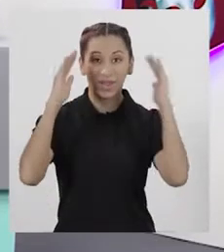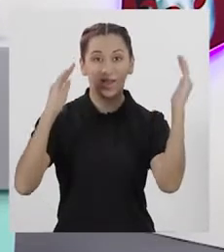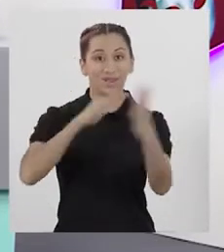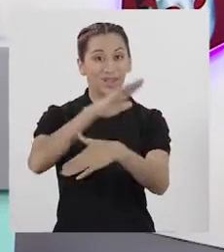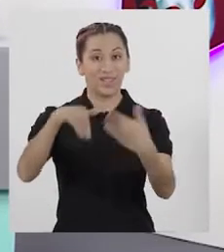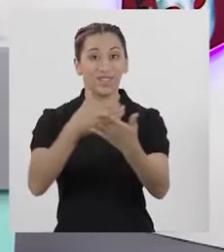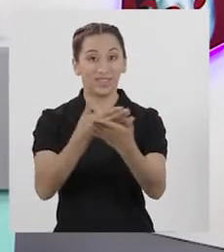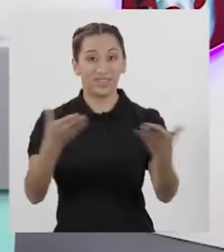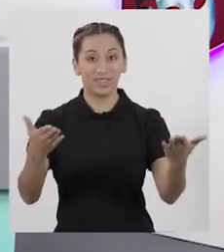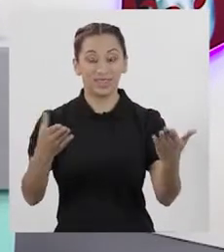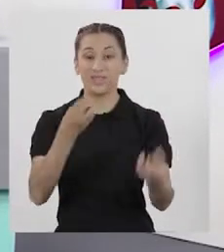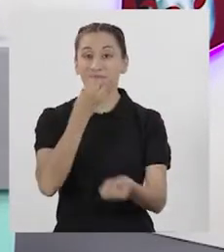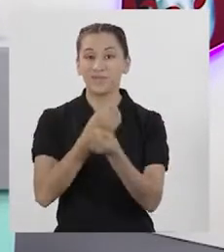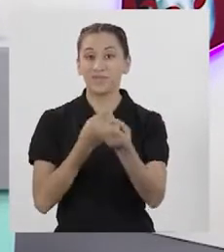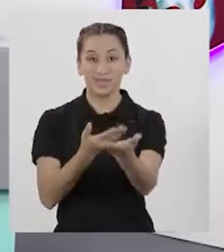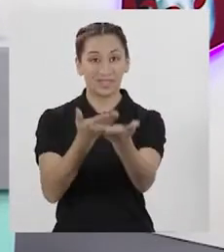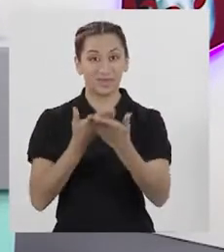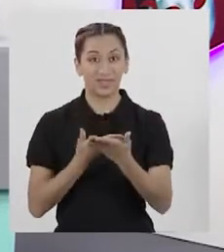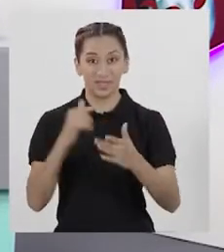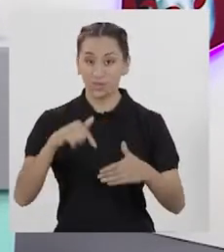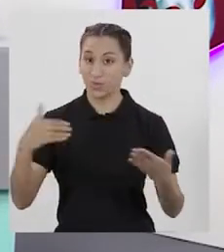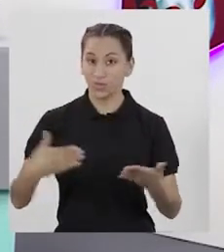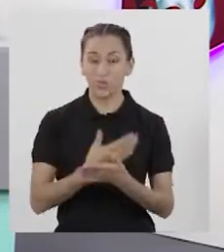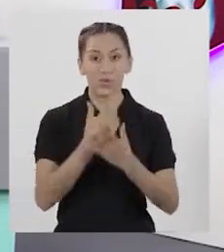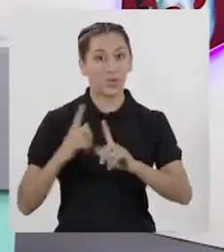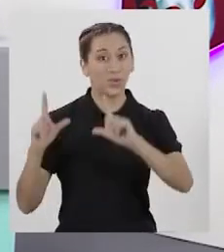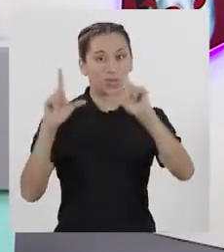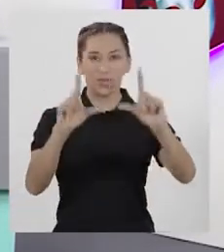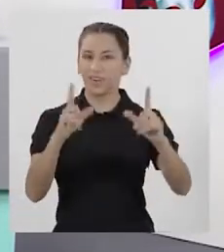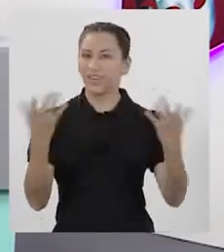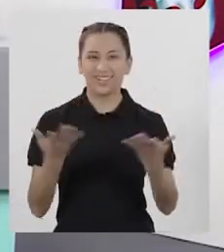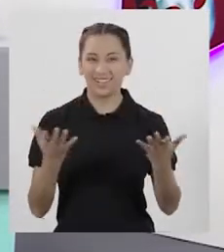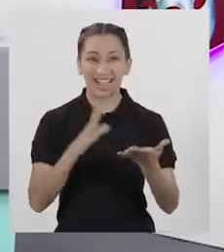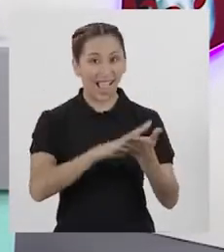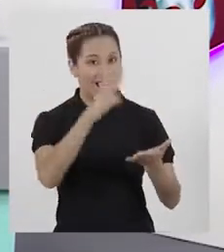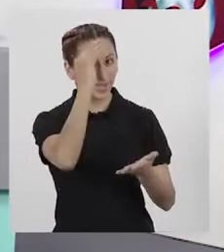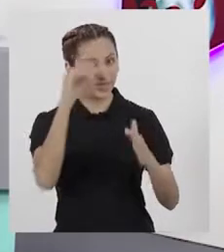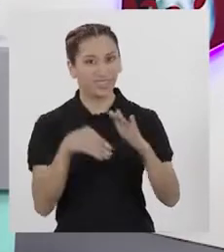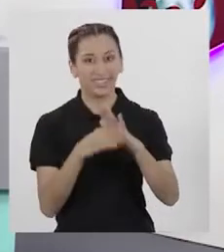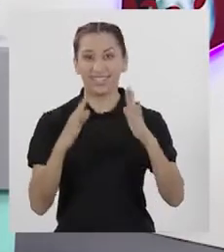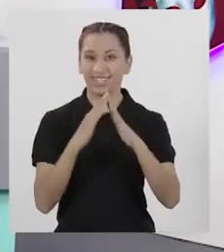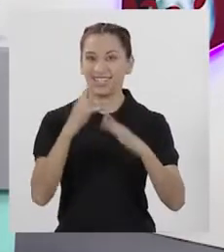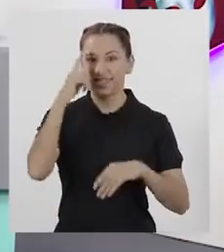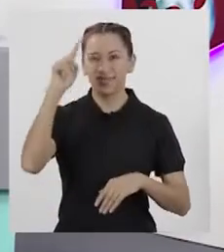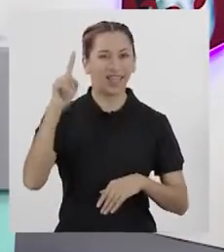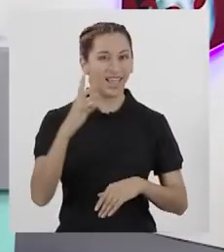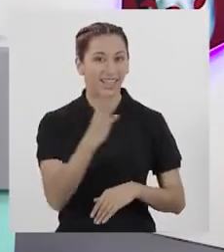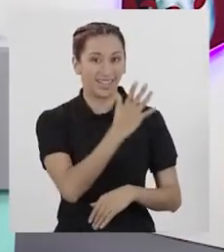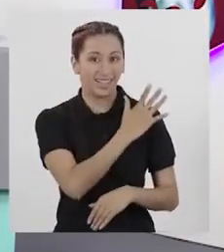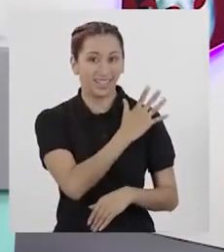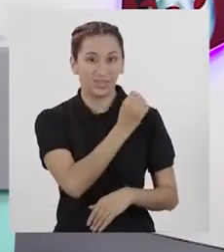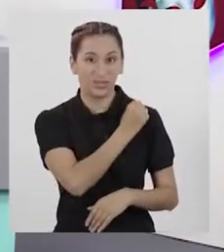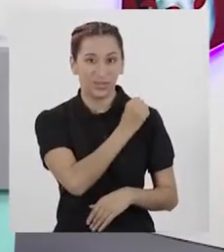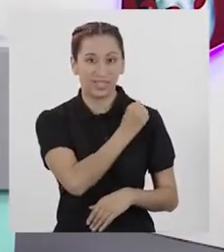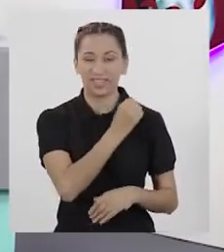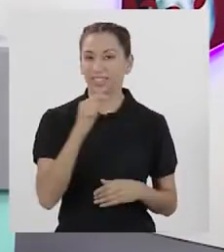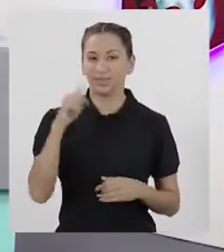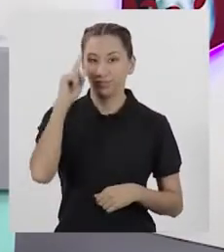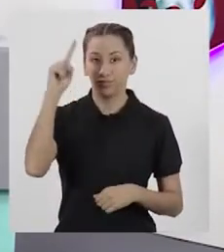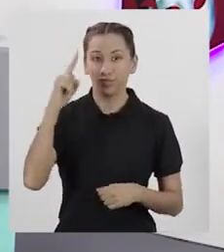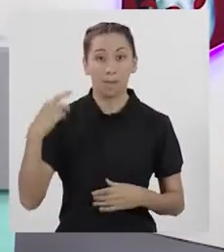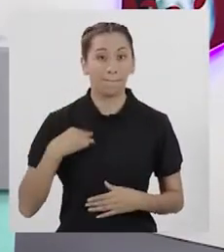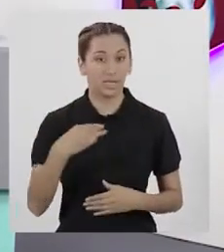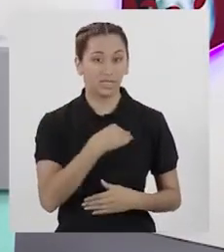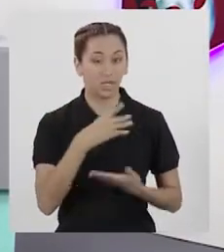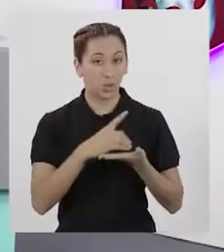Hola, bienvenidas y bienvenidos a un nuevo programa de Aprende en Casa para quinto de secundaria, una iniciativa